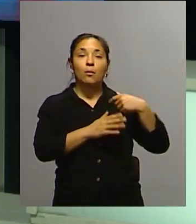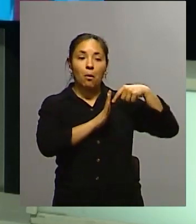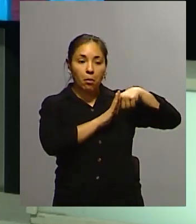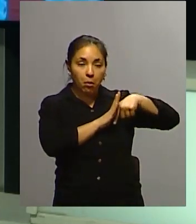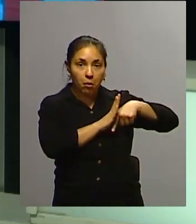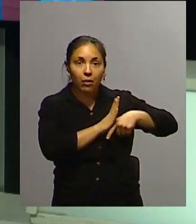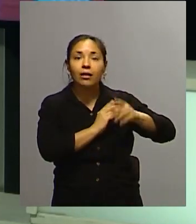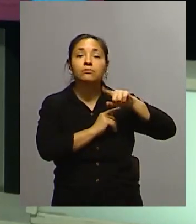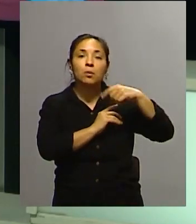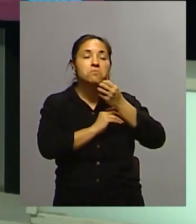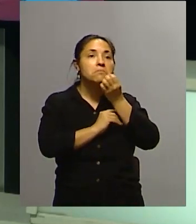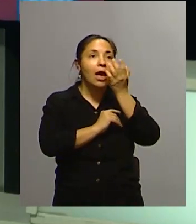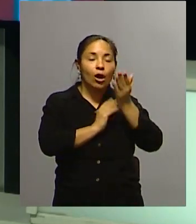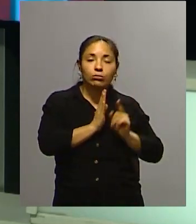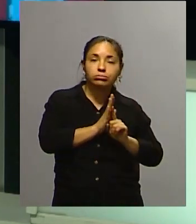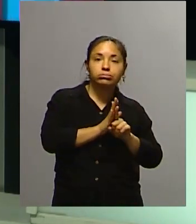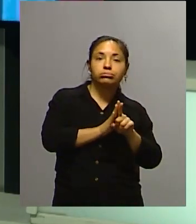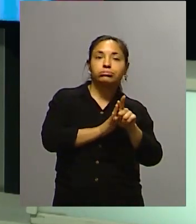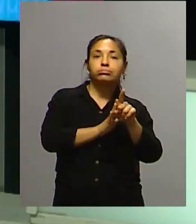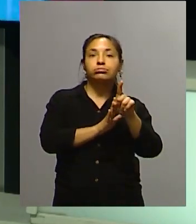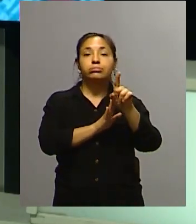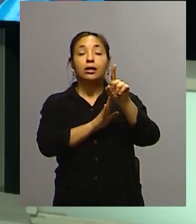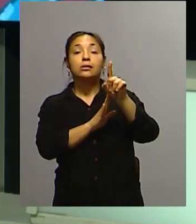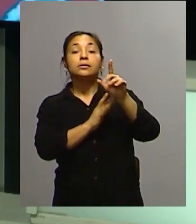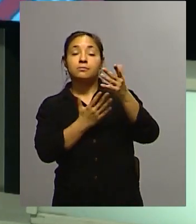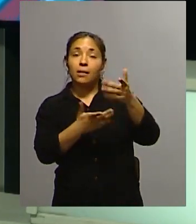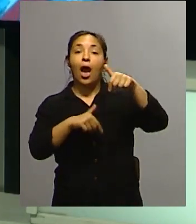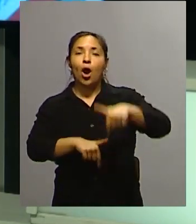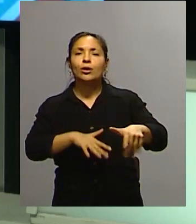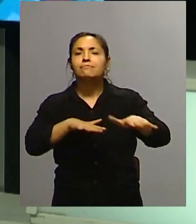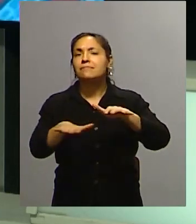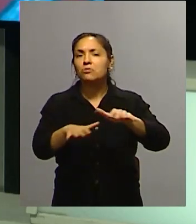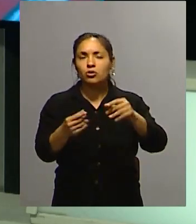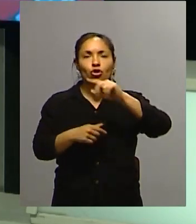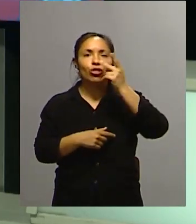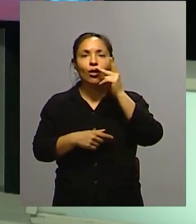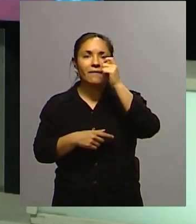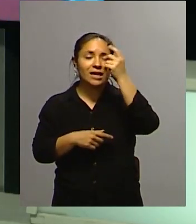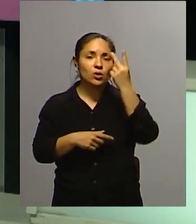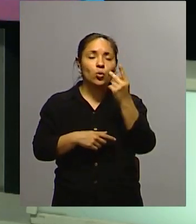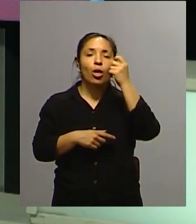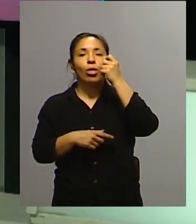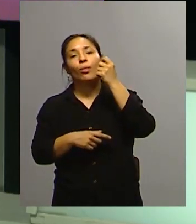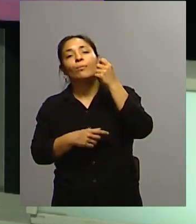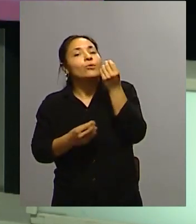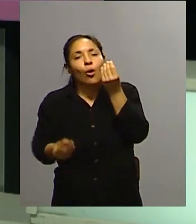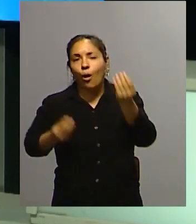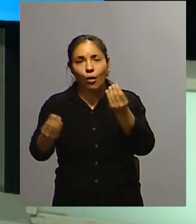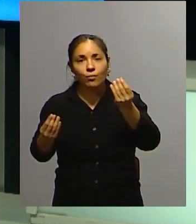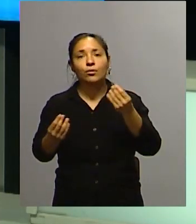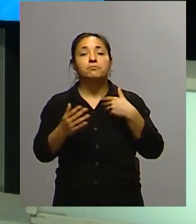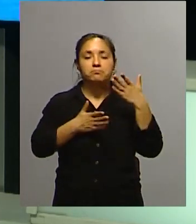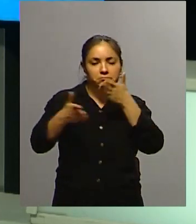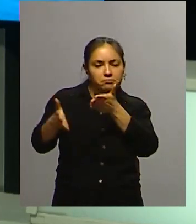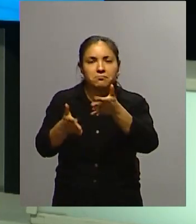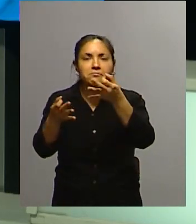leve recuperación o una recuperación en sí, pero ¿qué está sucediendo en este 2021? ¿Cómo vamos? ¿Estamos encaminados? ¿Qué pasa